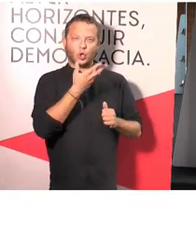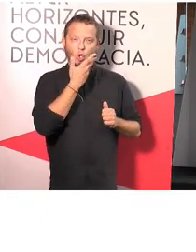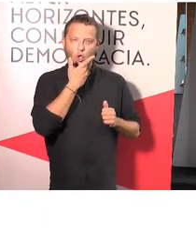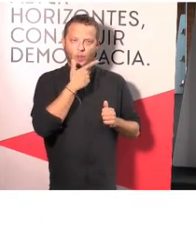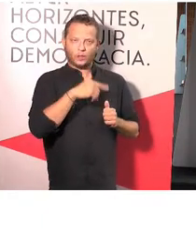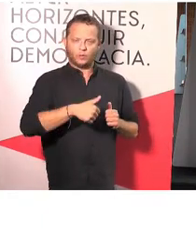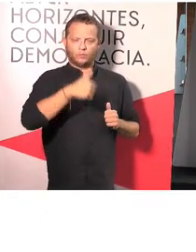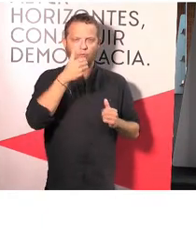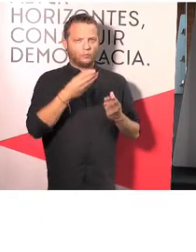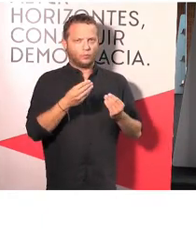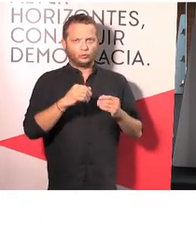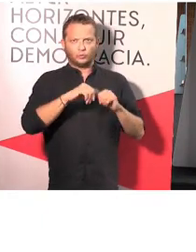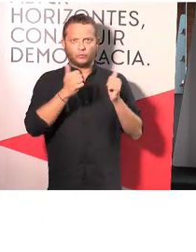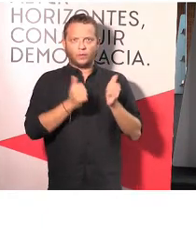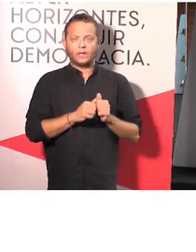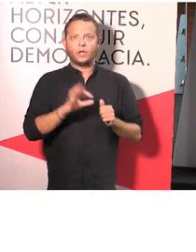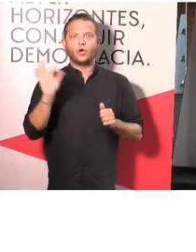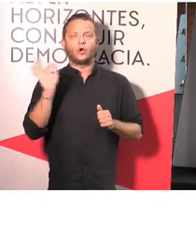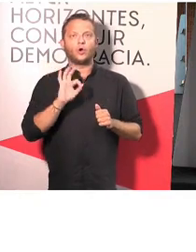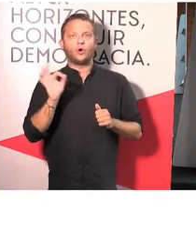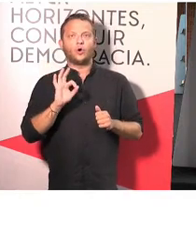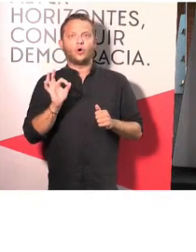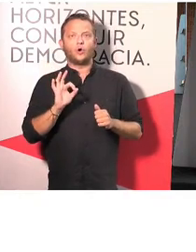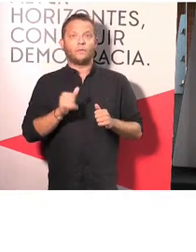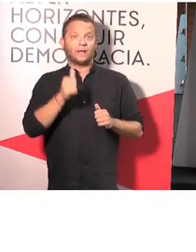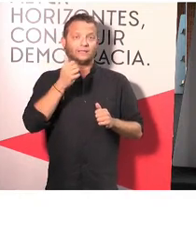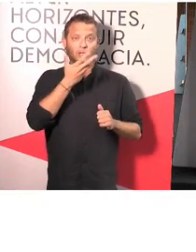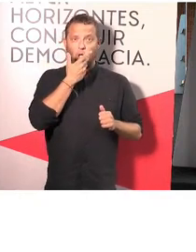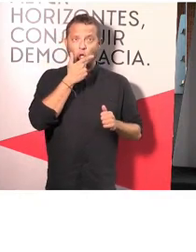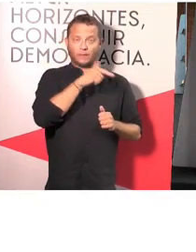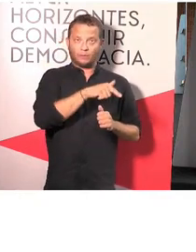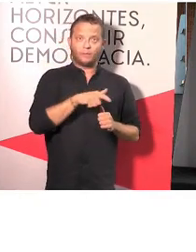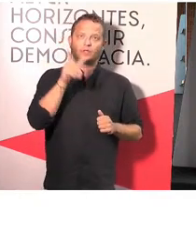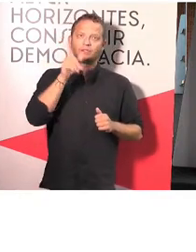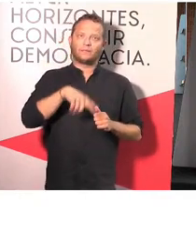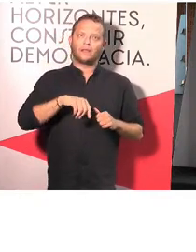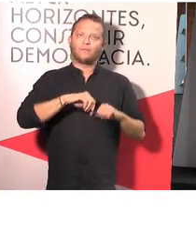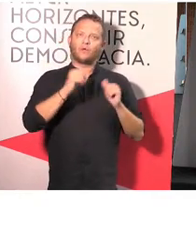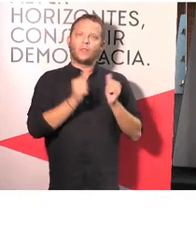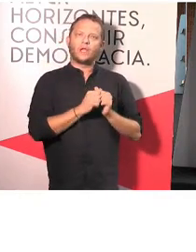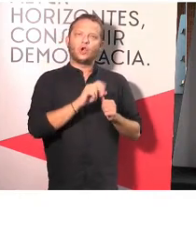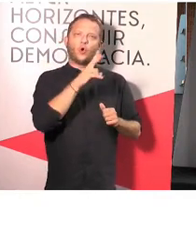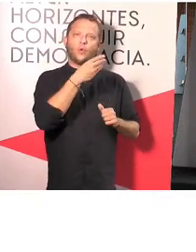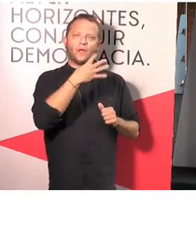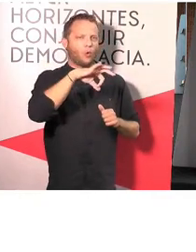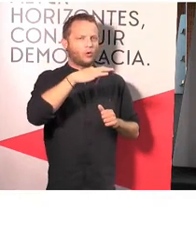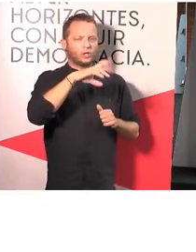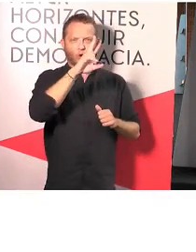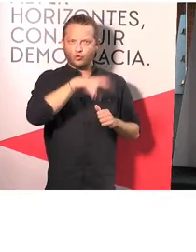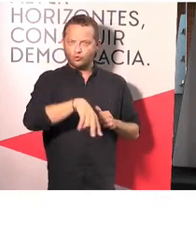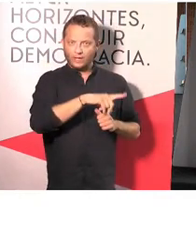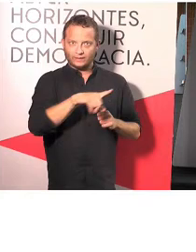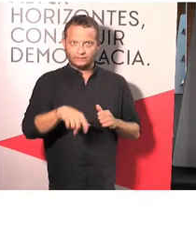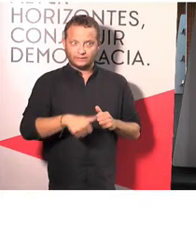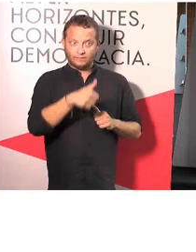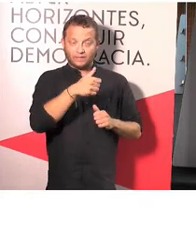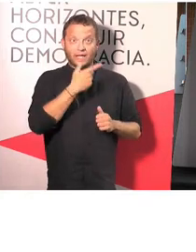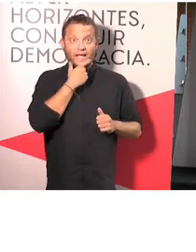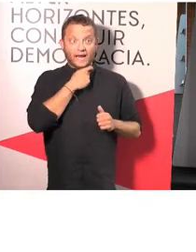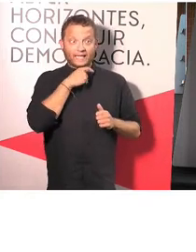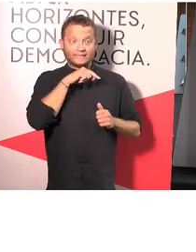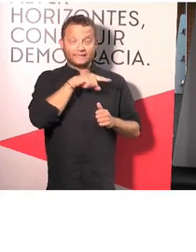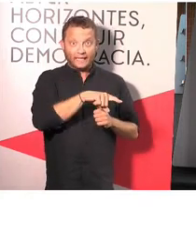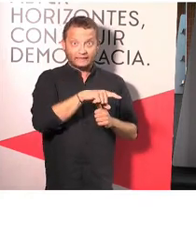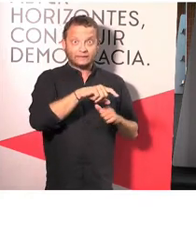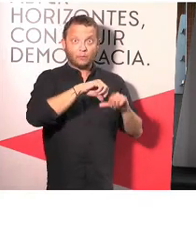conocido, o a través del que ha llegado al más media, pero el modelo de Uber no es el único y, sobre todo, no hay garantías de que